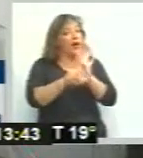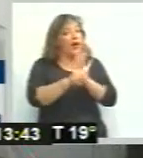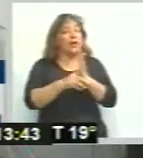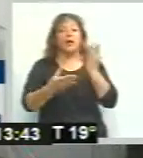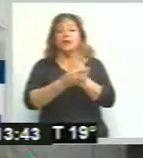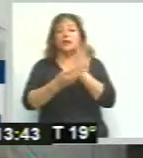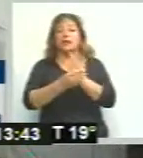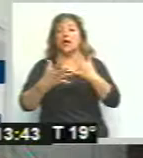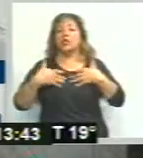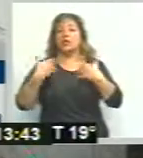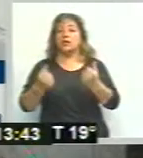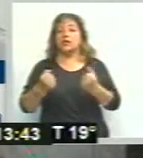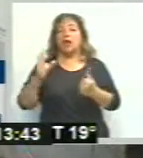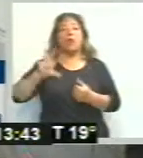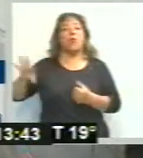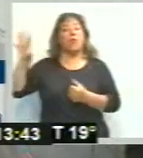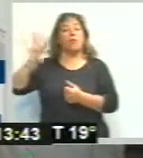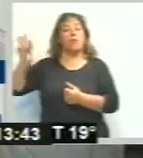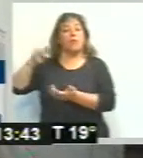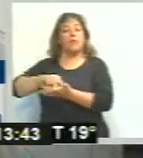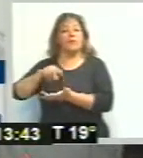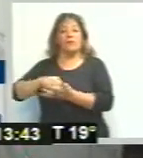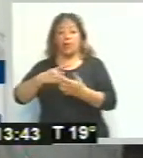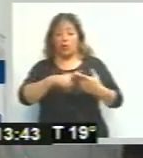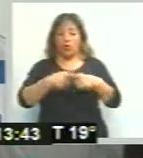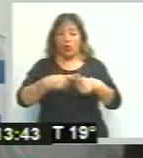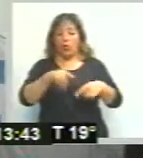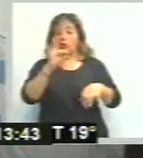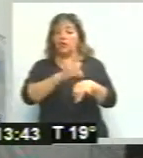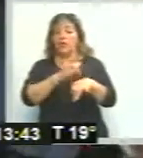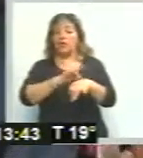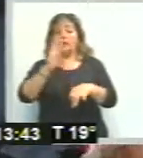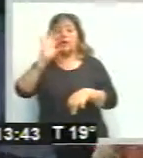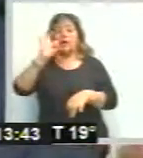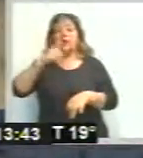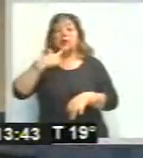Ministerio de Salud Pública de la provincia de Salta en relación al tema de la doctora Roxana Filtrine.